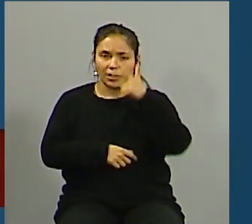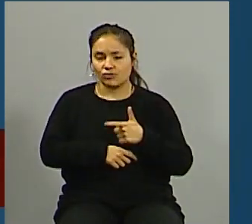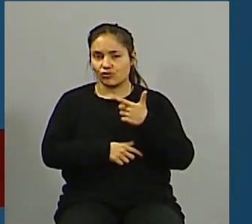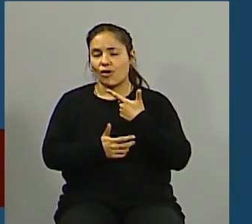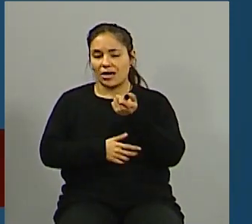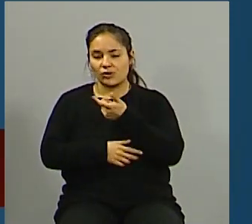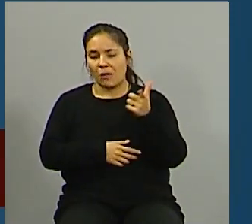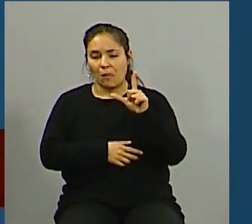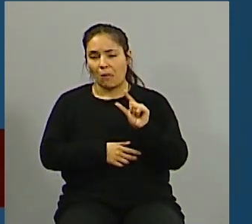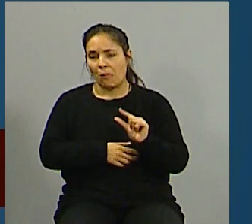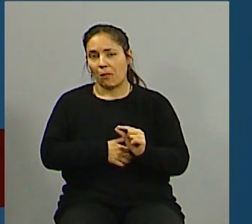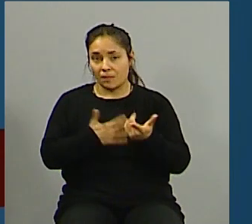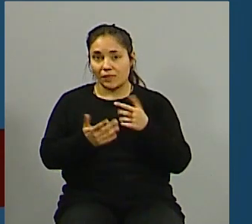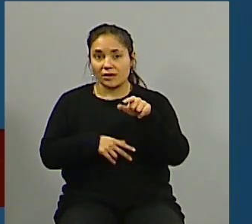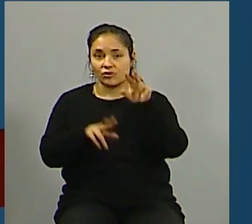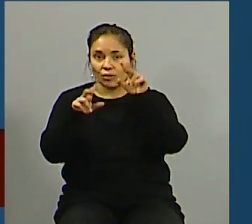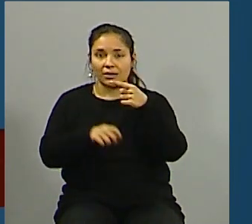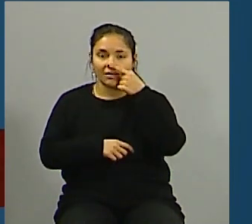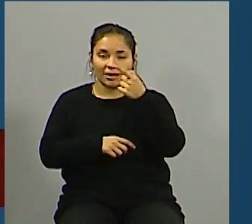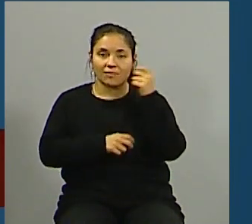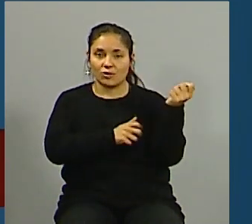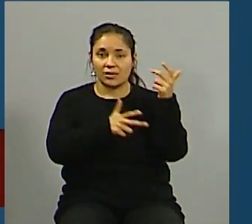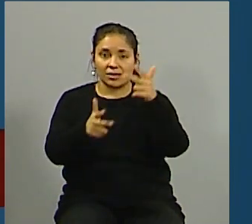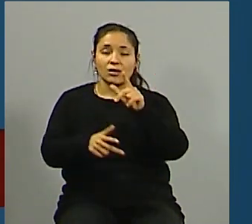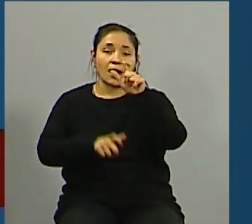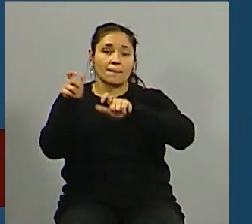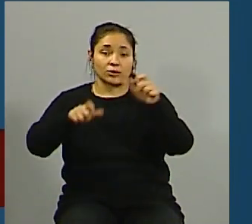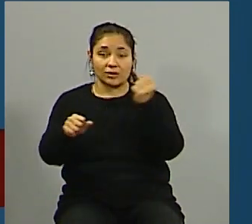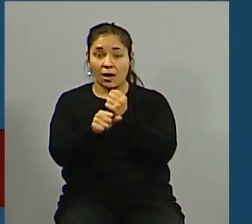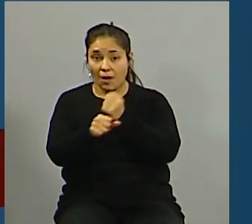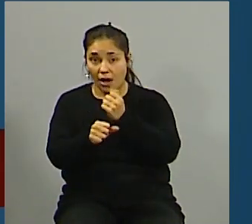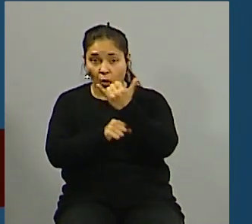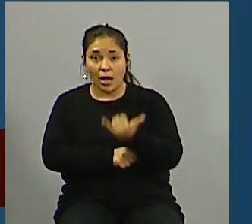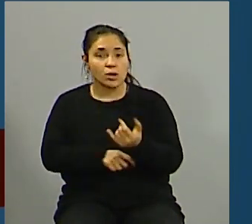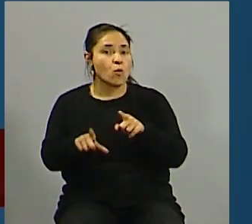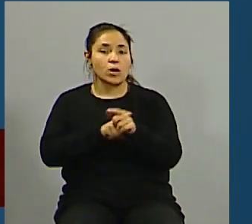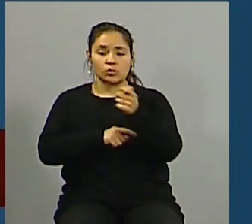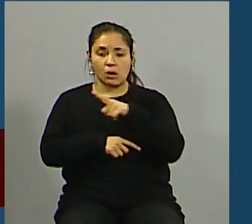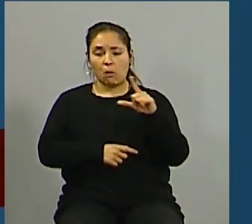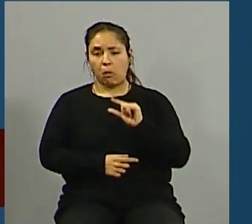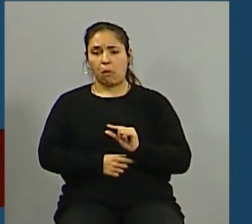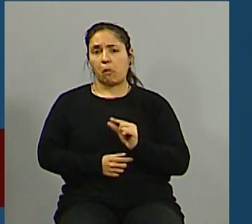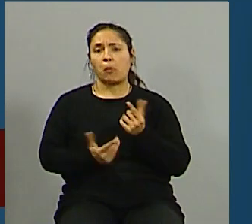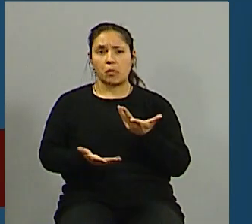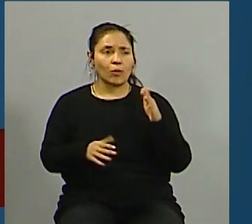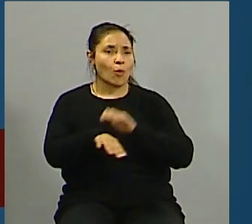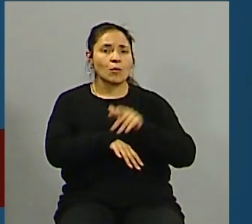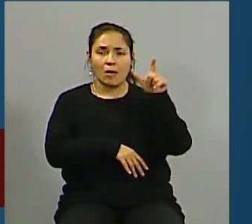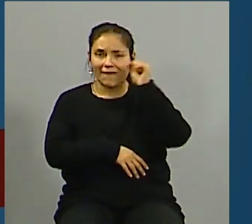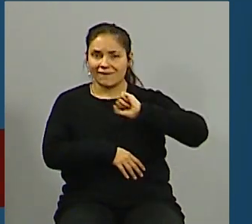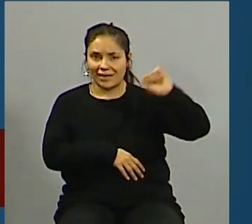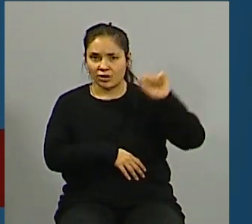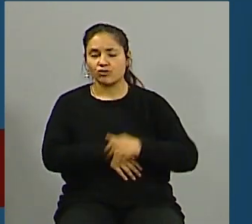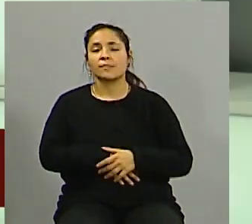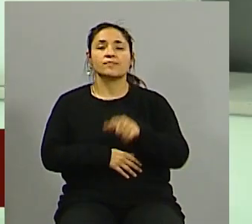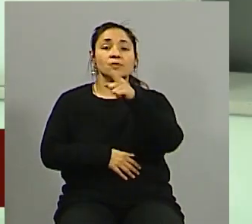porque en definitiva estamos hablando de eso. Vos hacías referencia a, bueno, la gente trabaja, pero evidentemente no le alcanza y la inflación también tiene que ver mucho en eso. Así es que